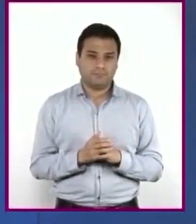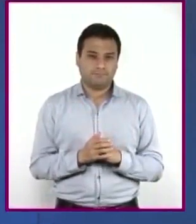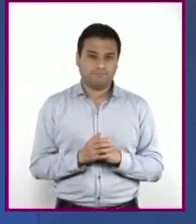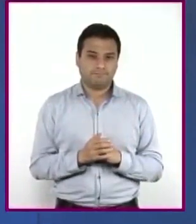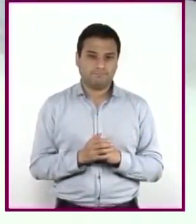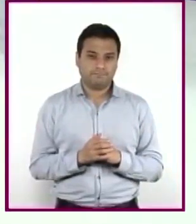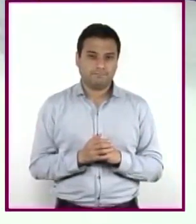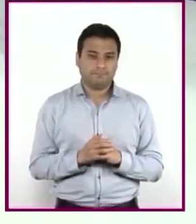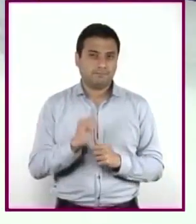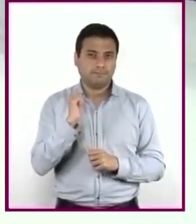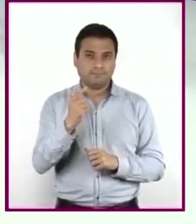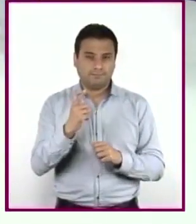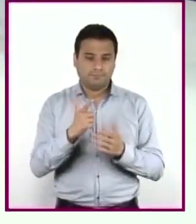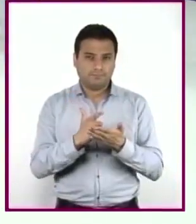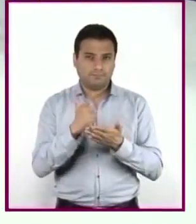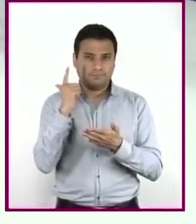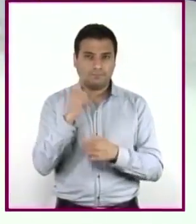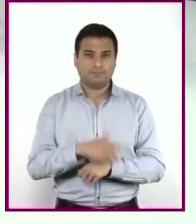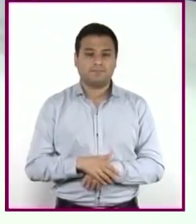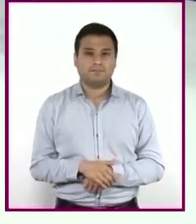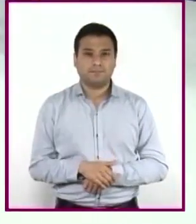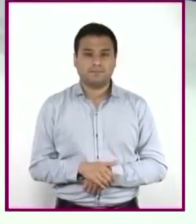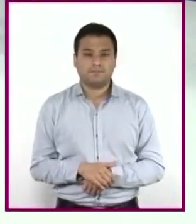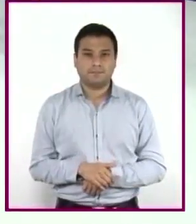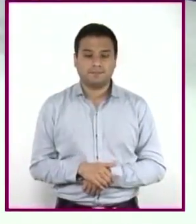grande. Regresando a que los padres...